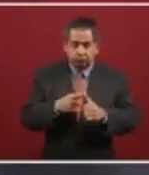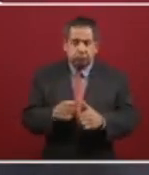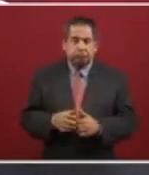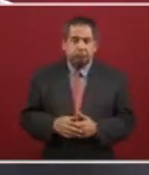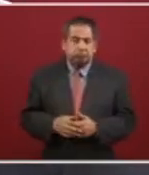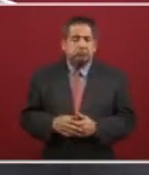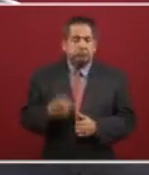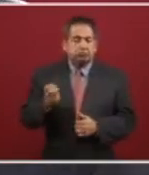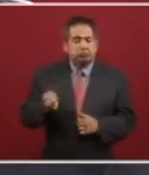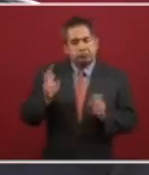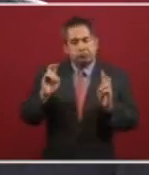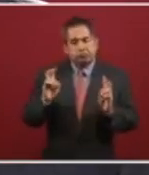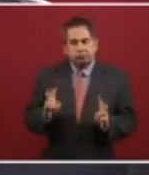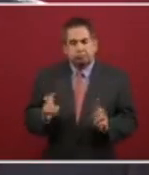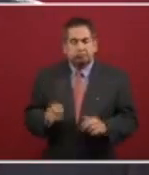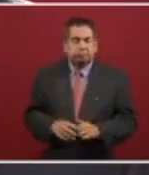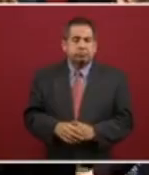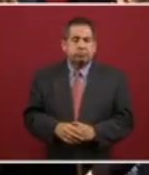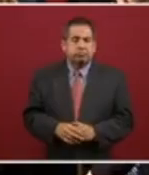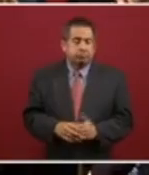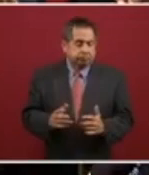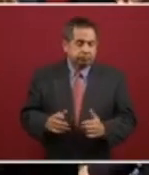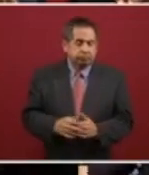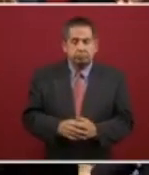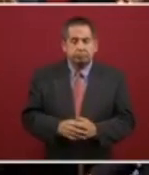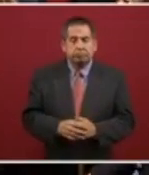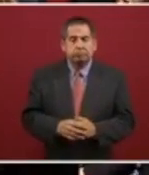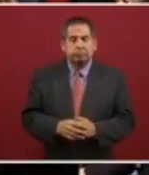en estos temas.